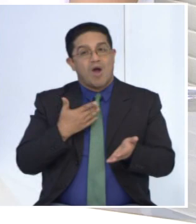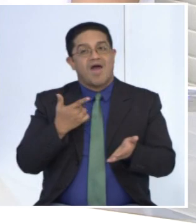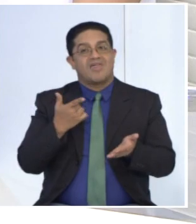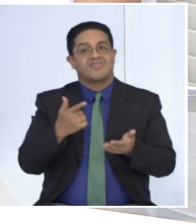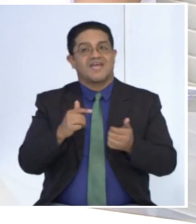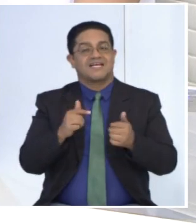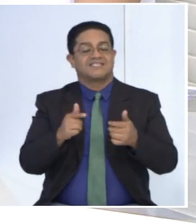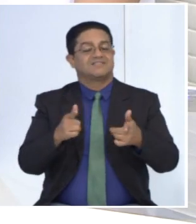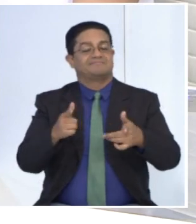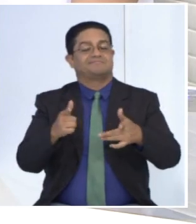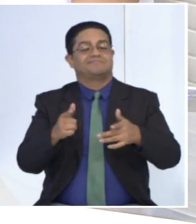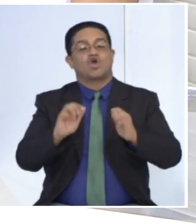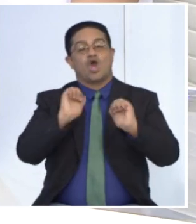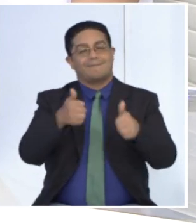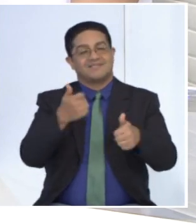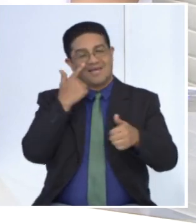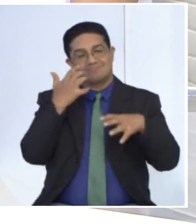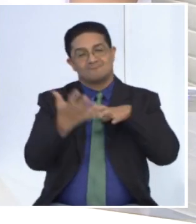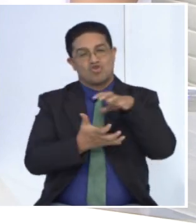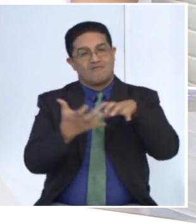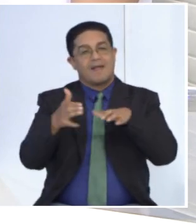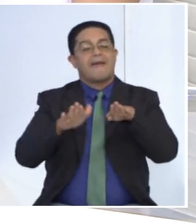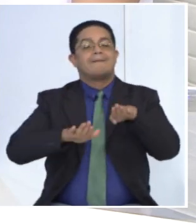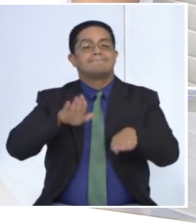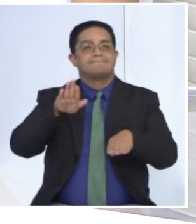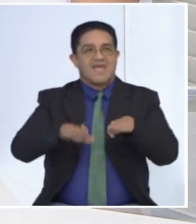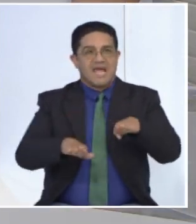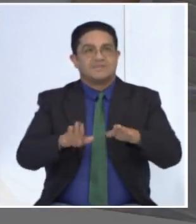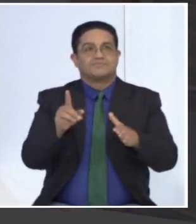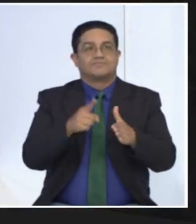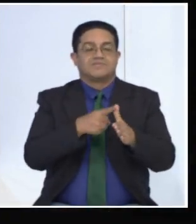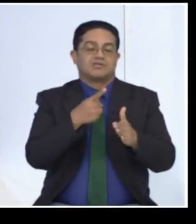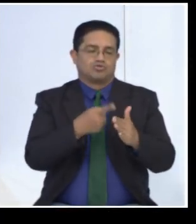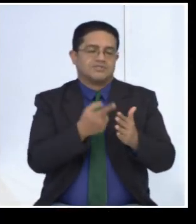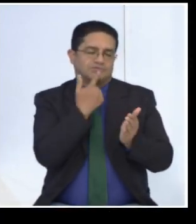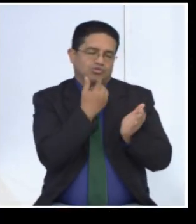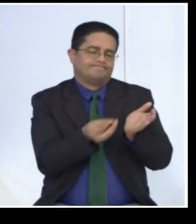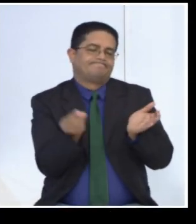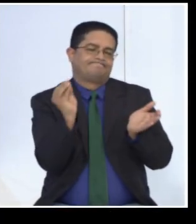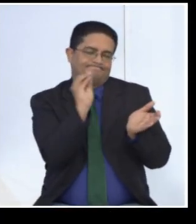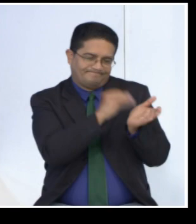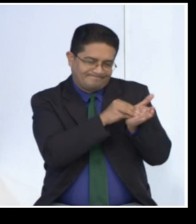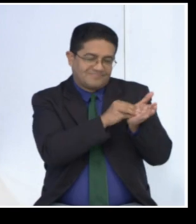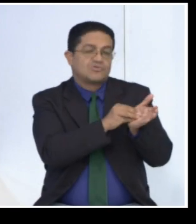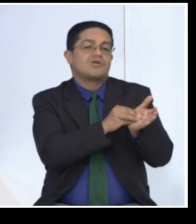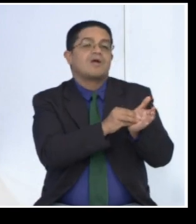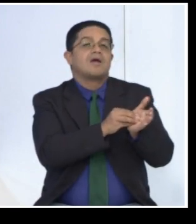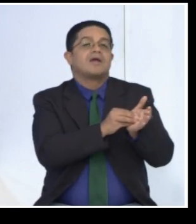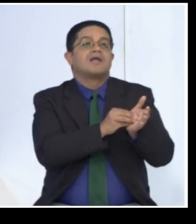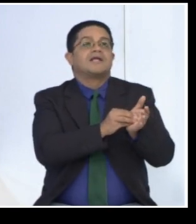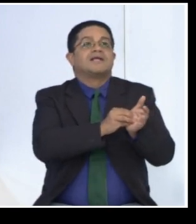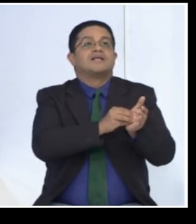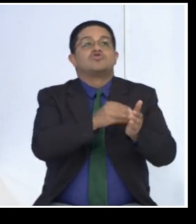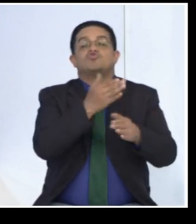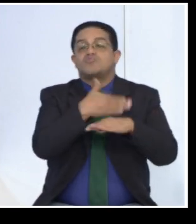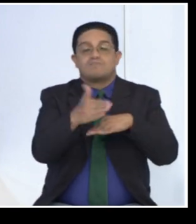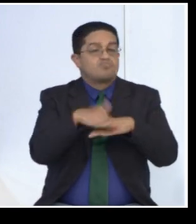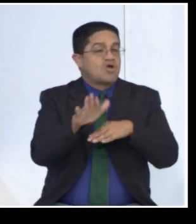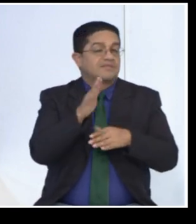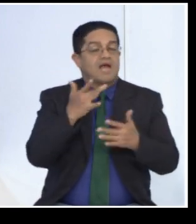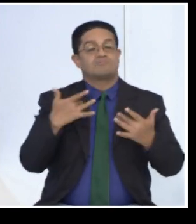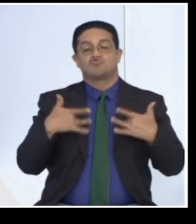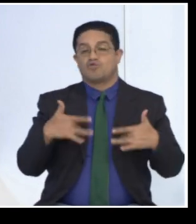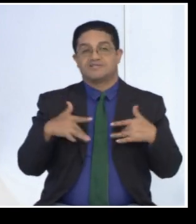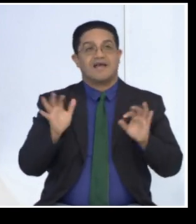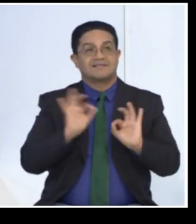pie diabético en cualquiera de sus estadios. Es por eso que el paciente, vuelvo y lo repito, y me gusta recalcarlo porque tenga o no tenga síntomas, tenemos que ver cuál